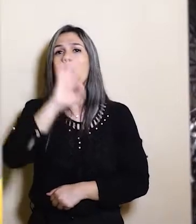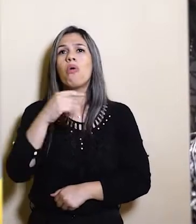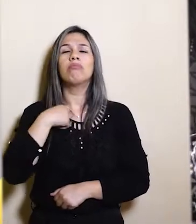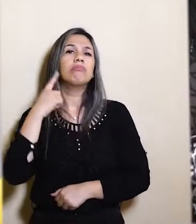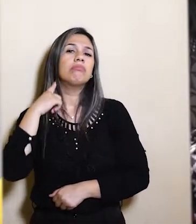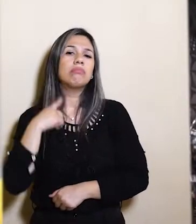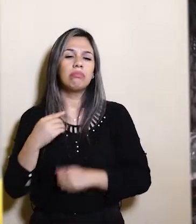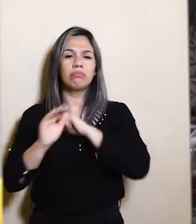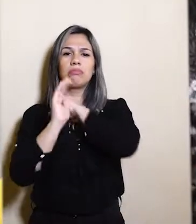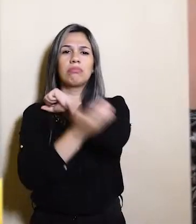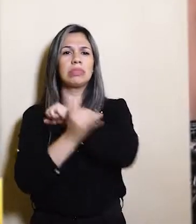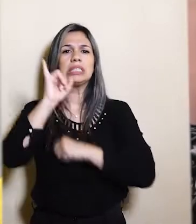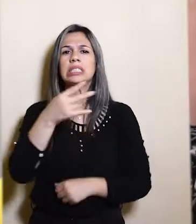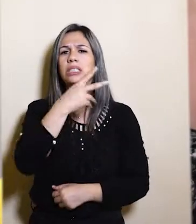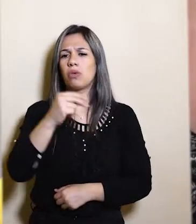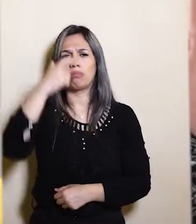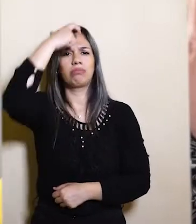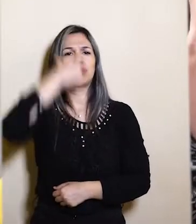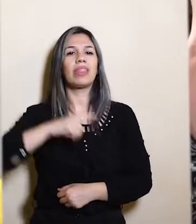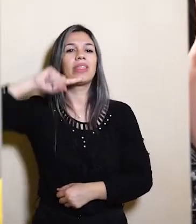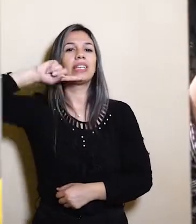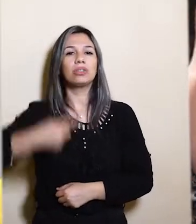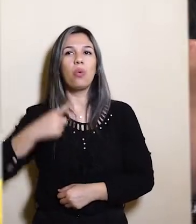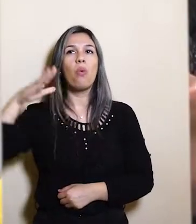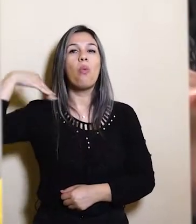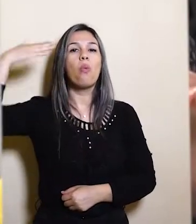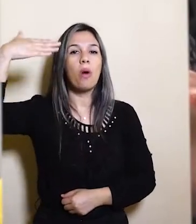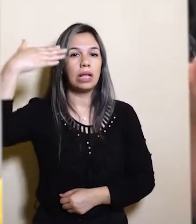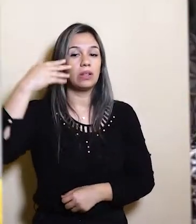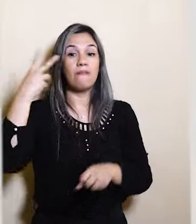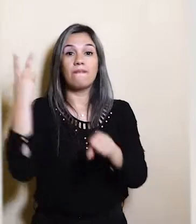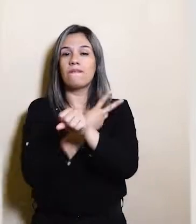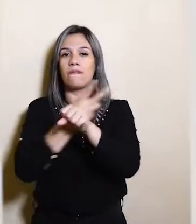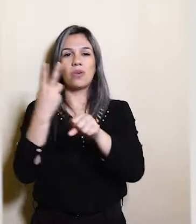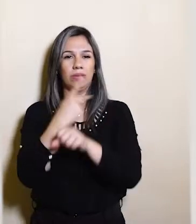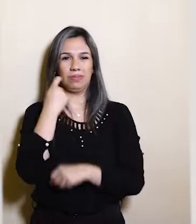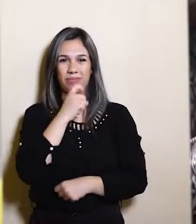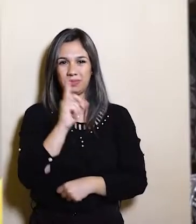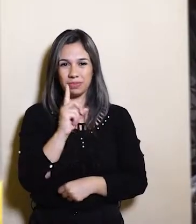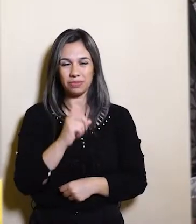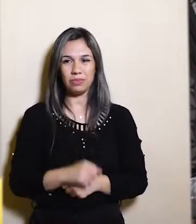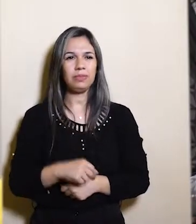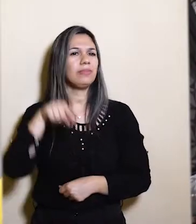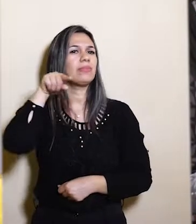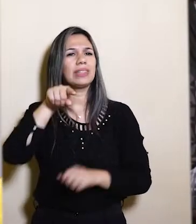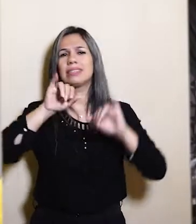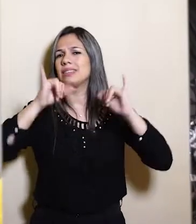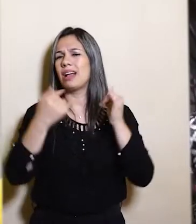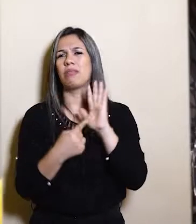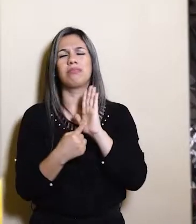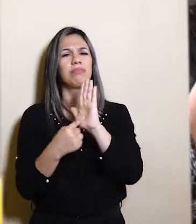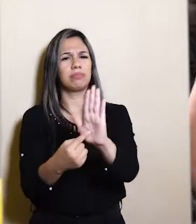uh-huh. relacionamiento con su cuerpo desde otra perspectiva, claro, que no es violenta, ¿no? Uh-huh. Entonces, eso se ha demostrado